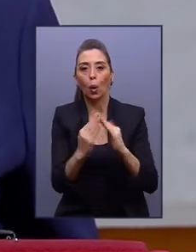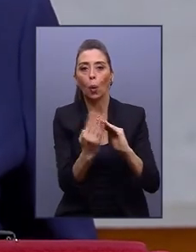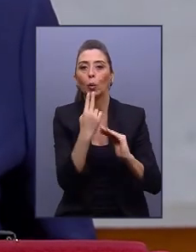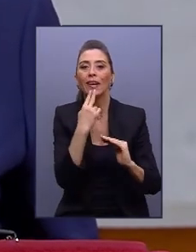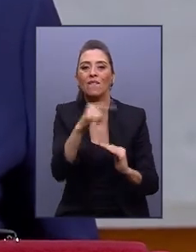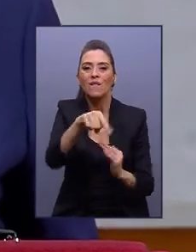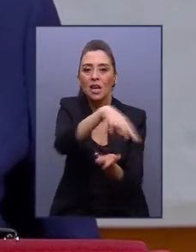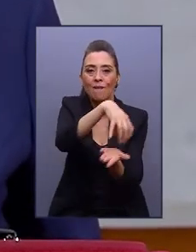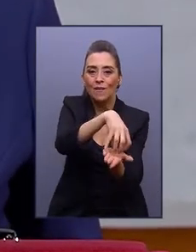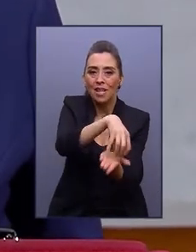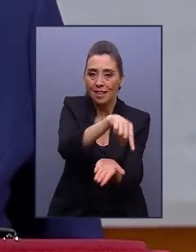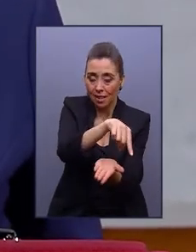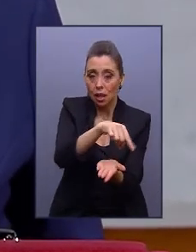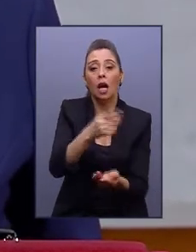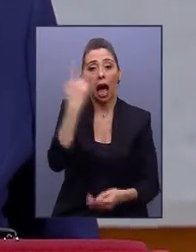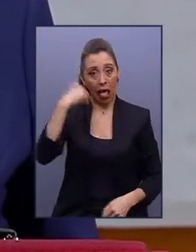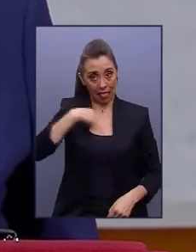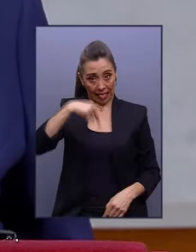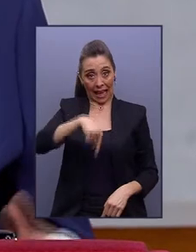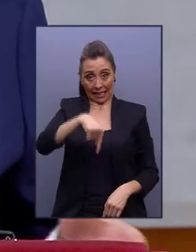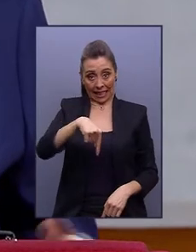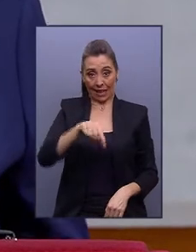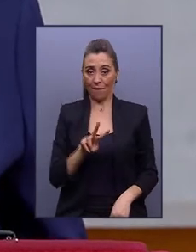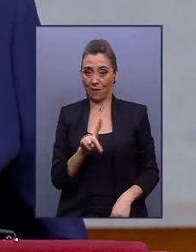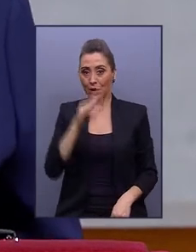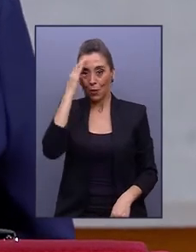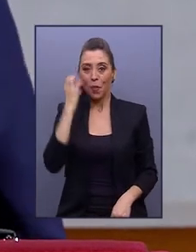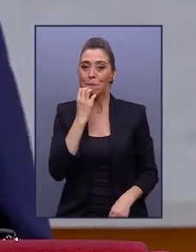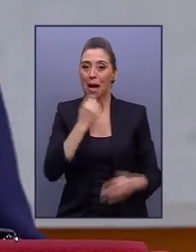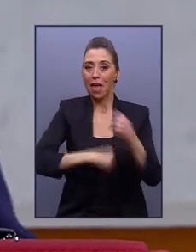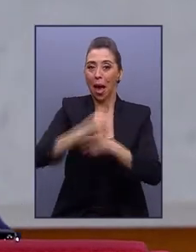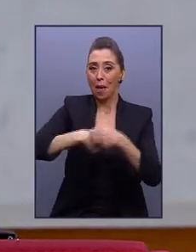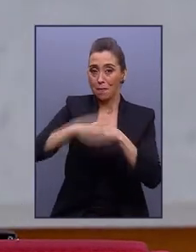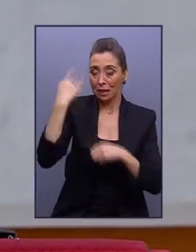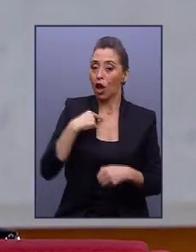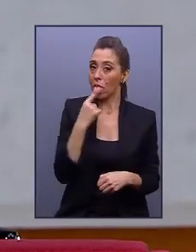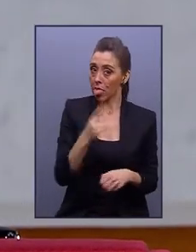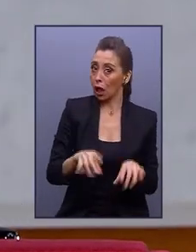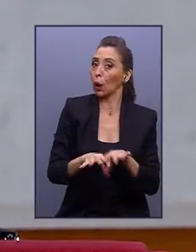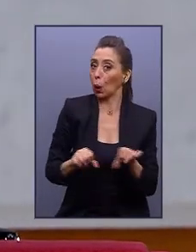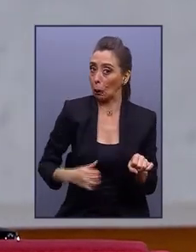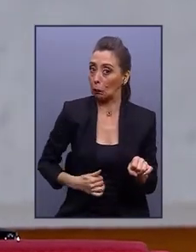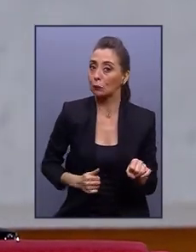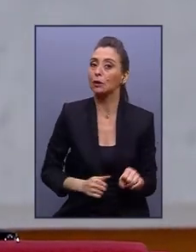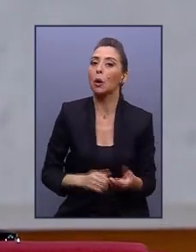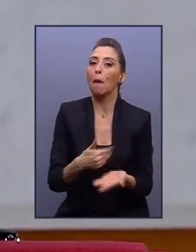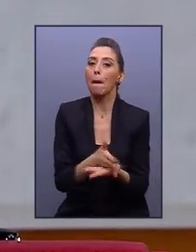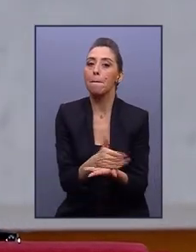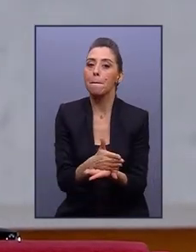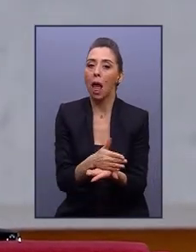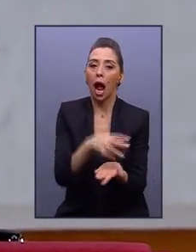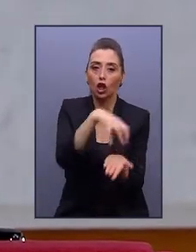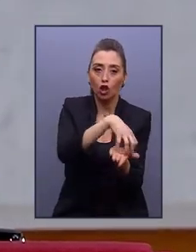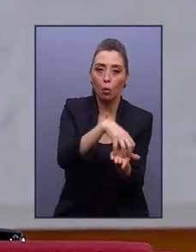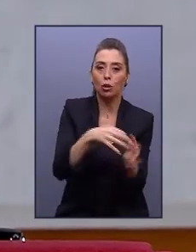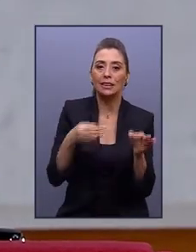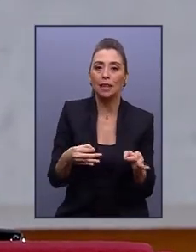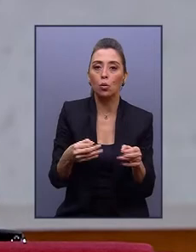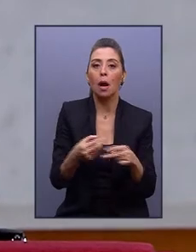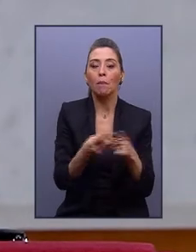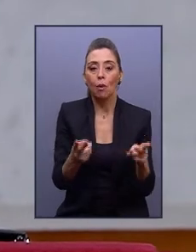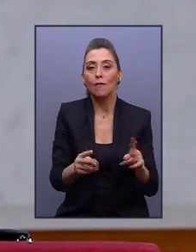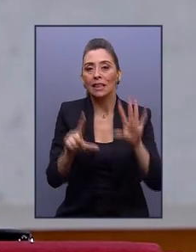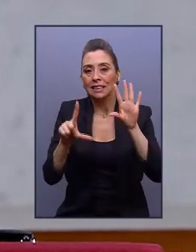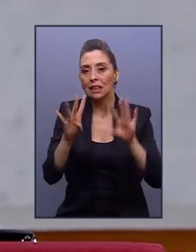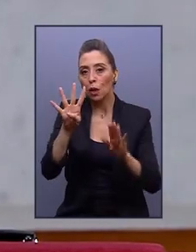eso, tal como comprometí aquí mismo, el 21 de mayo pasado, implementamos los planes comunales de seguridad pública en las